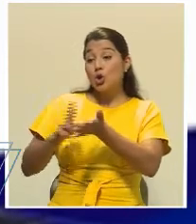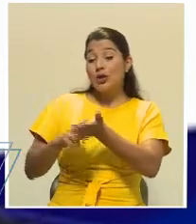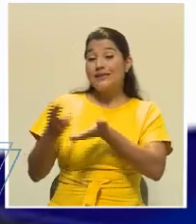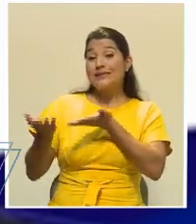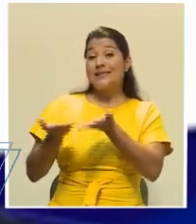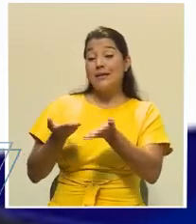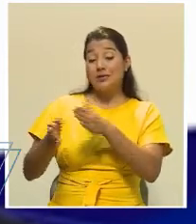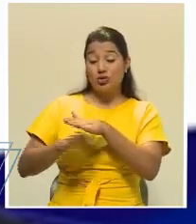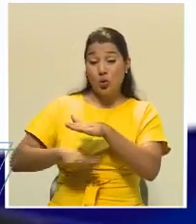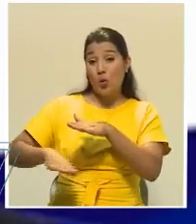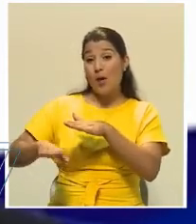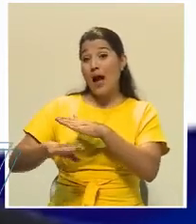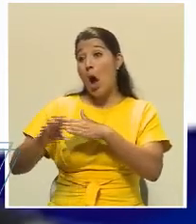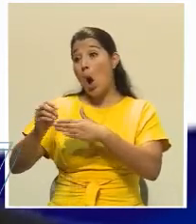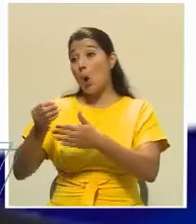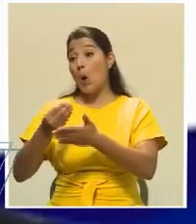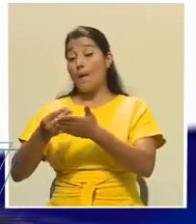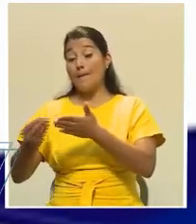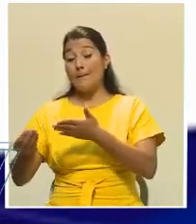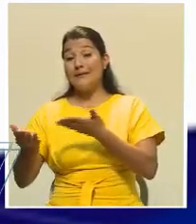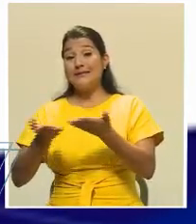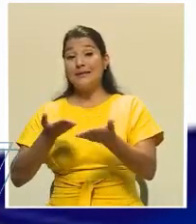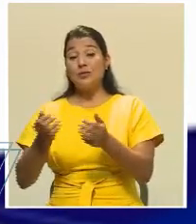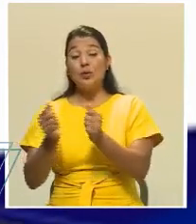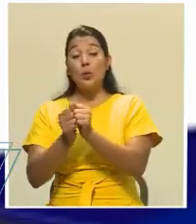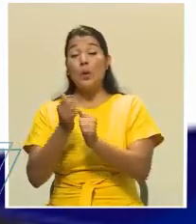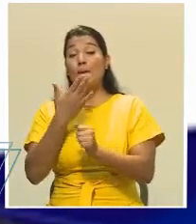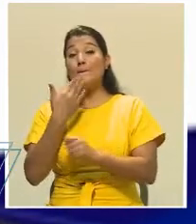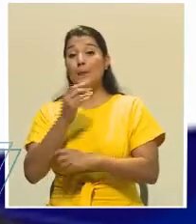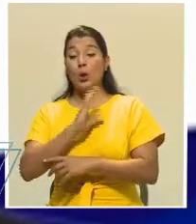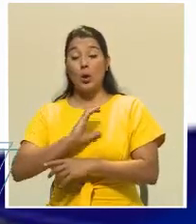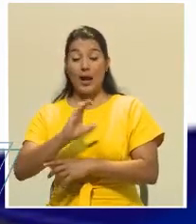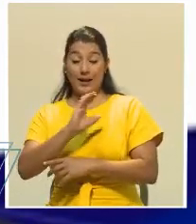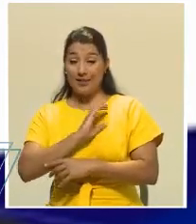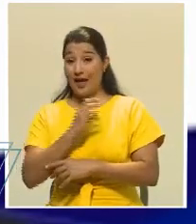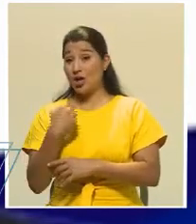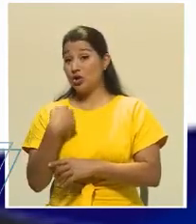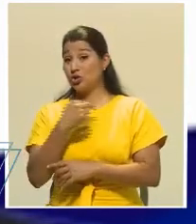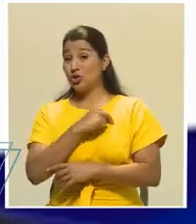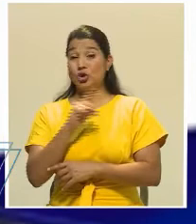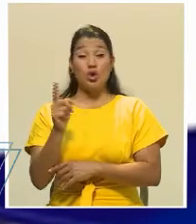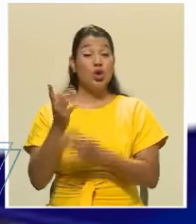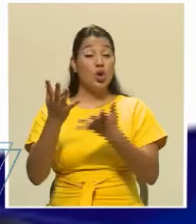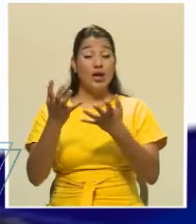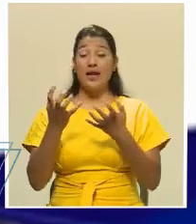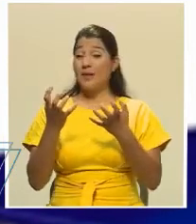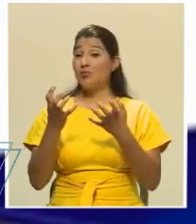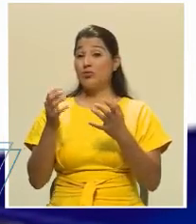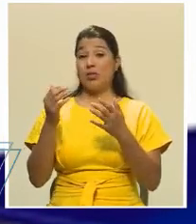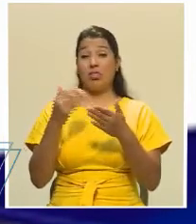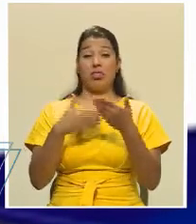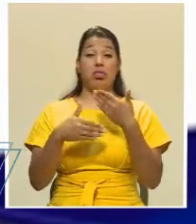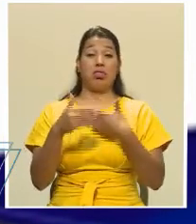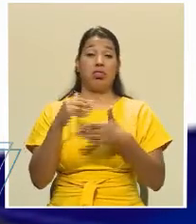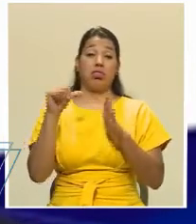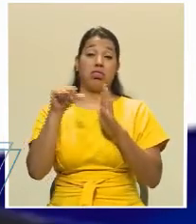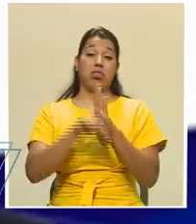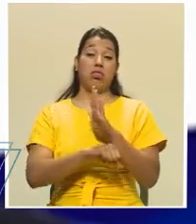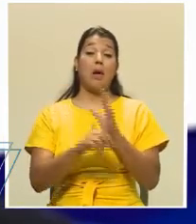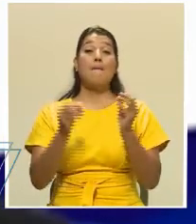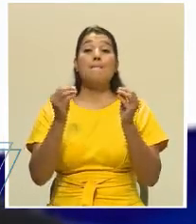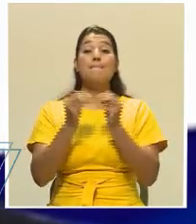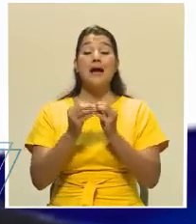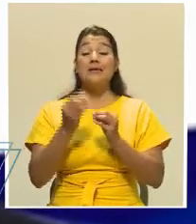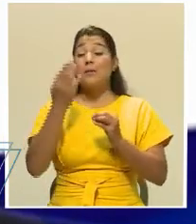de mejor calidad, y lo que uno no quisiera es que esto se vaya deteriorando aún más de lo que ya está, ¿verdad? Porque tampoco es un secreto que